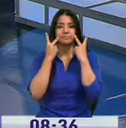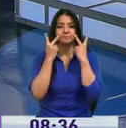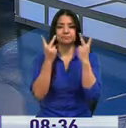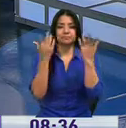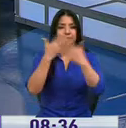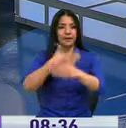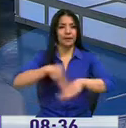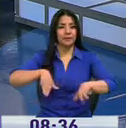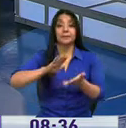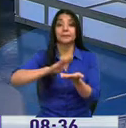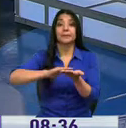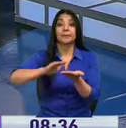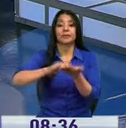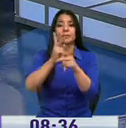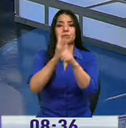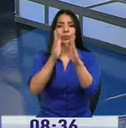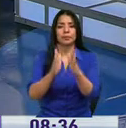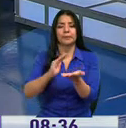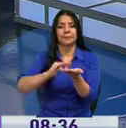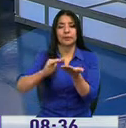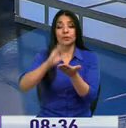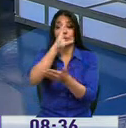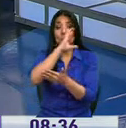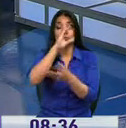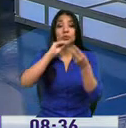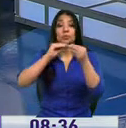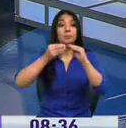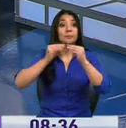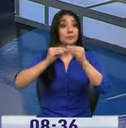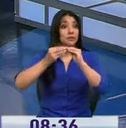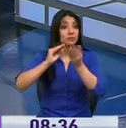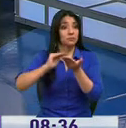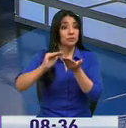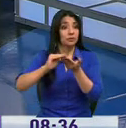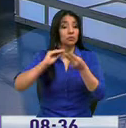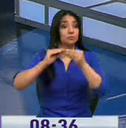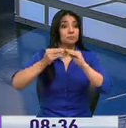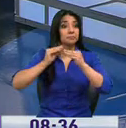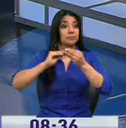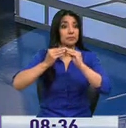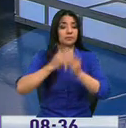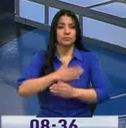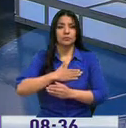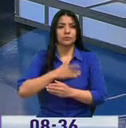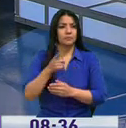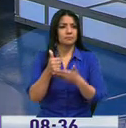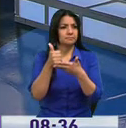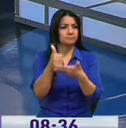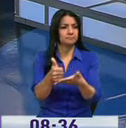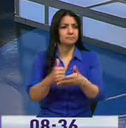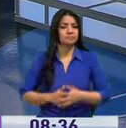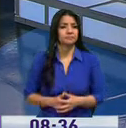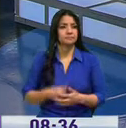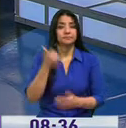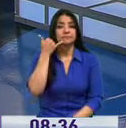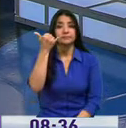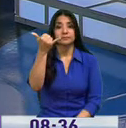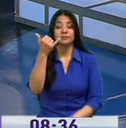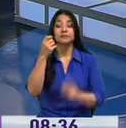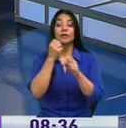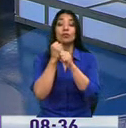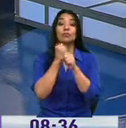rapidito, perdóname mi querida Sarita. Estaba buscando el número de la... Aquí está, este es el número, por favor, ayudemos. Llamen a la fundación